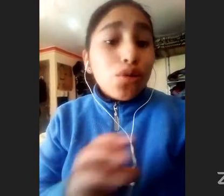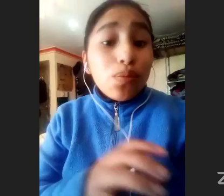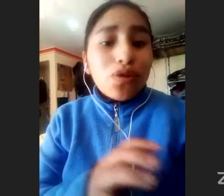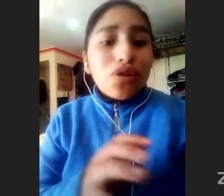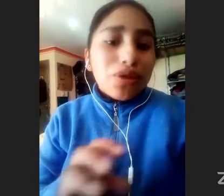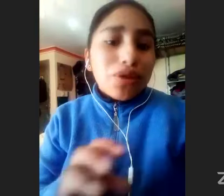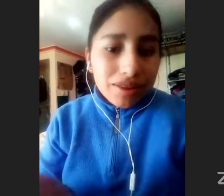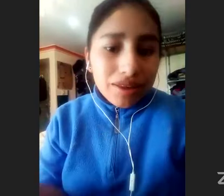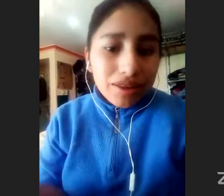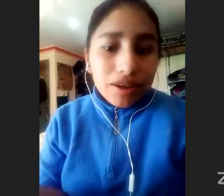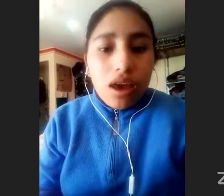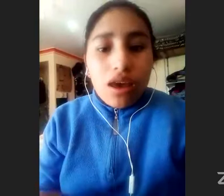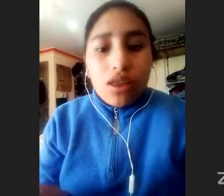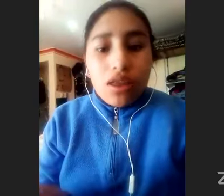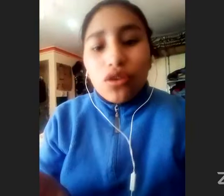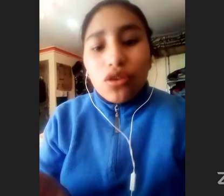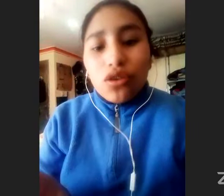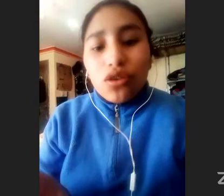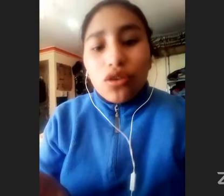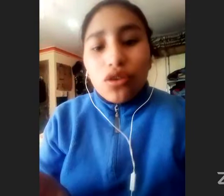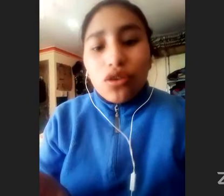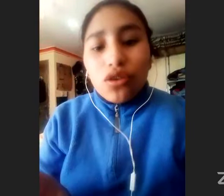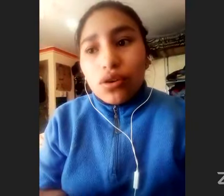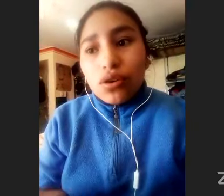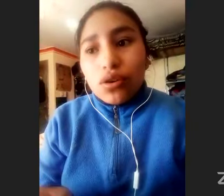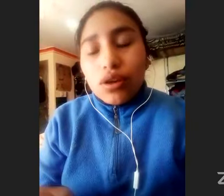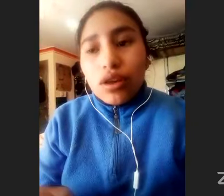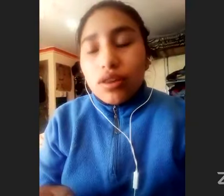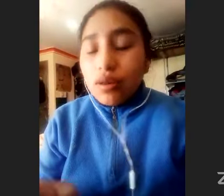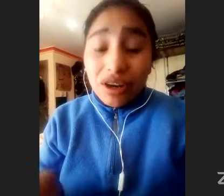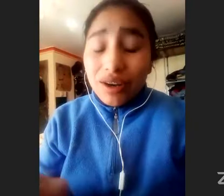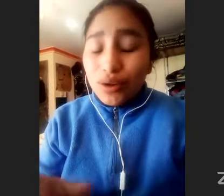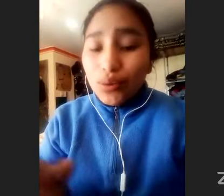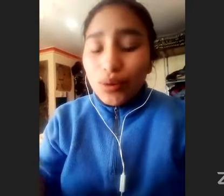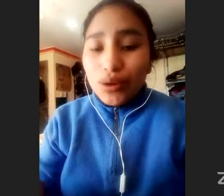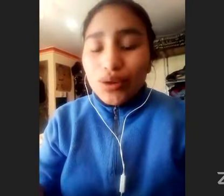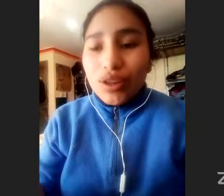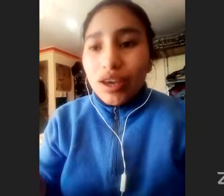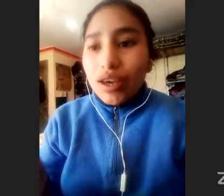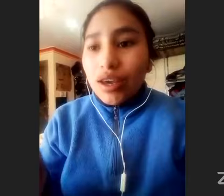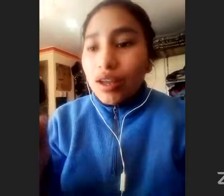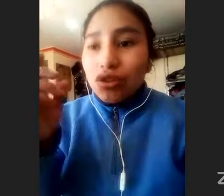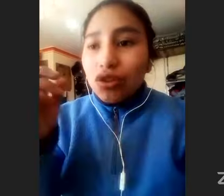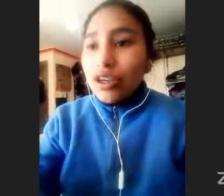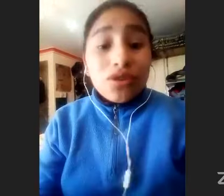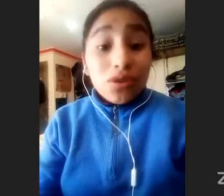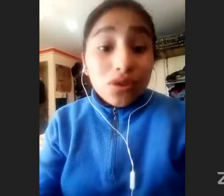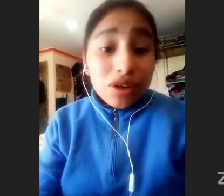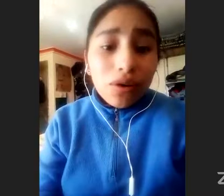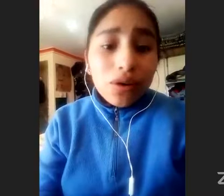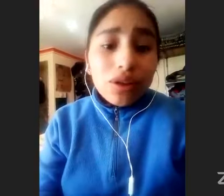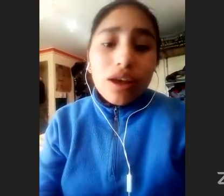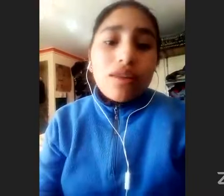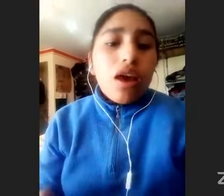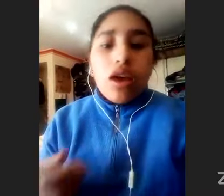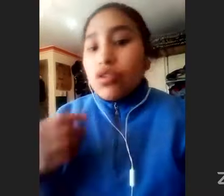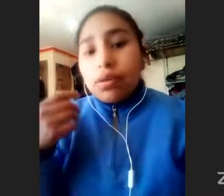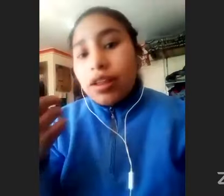grupo se podría decir dónde existe este poder a grupos de los niños lustrabotas